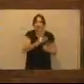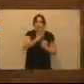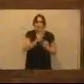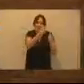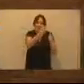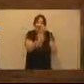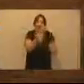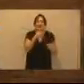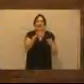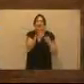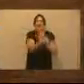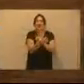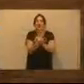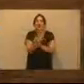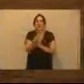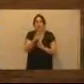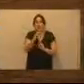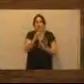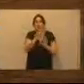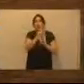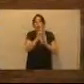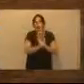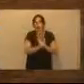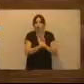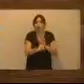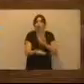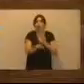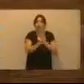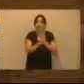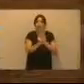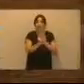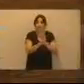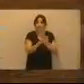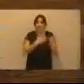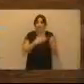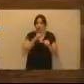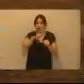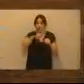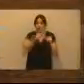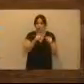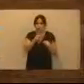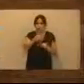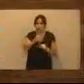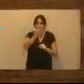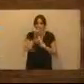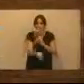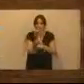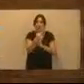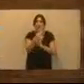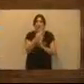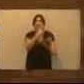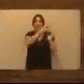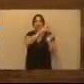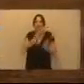hablado de la creación, a partir del reglamento que desarrolla la Ley de Patrimonio Cultural de Asturias de 2001, que se va a hacer un censo de